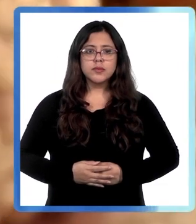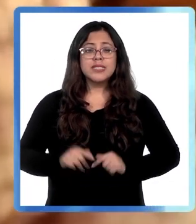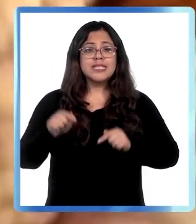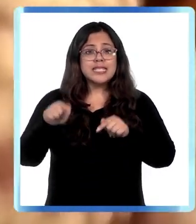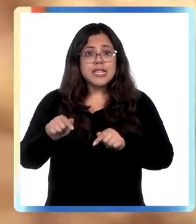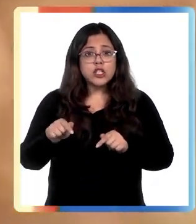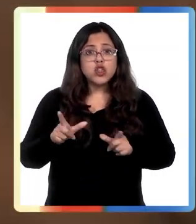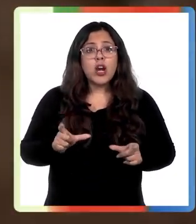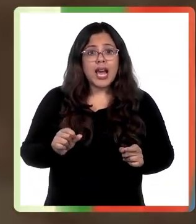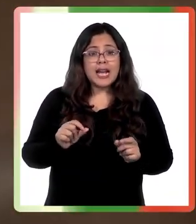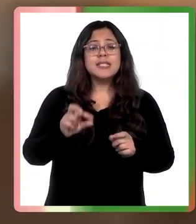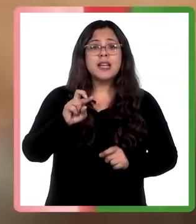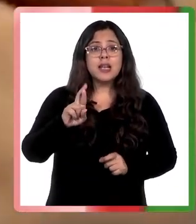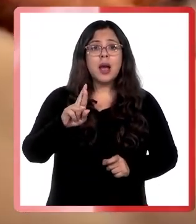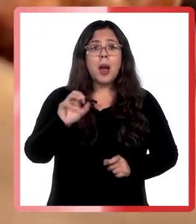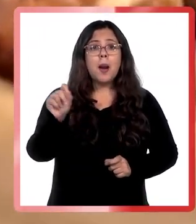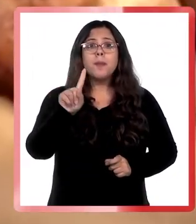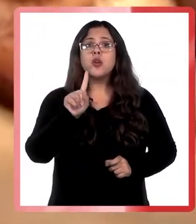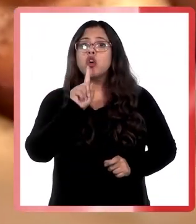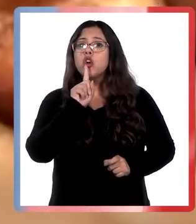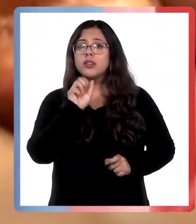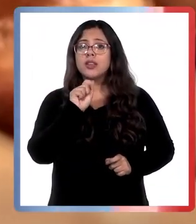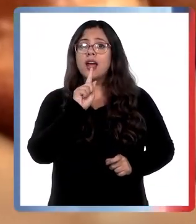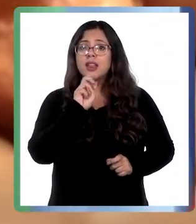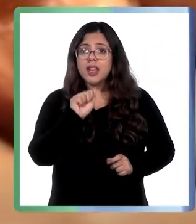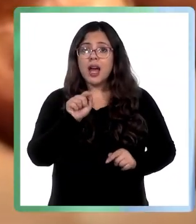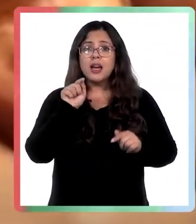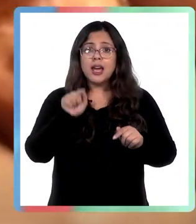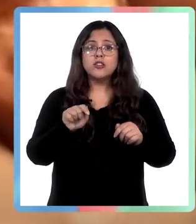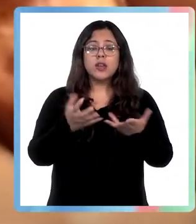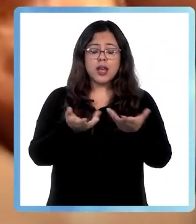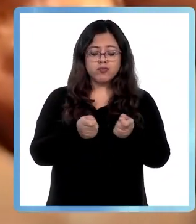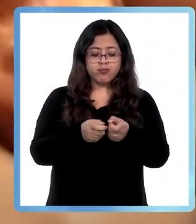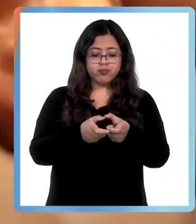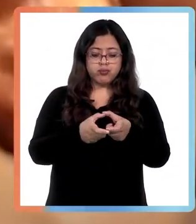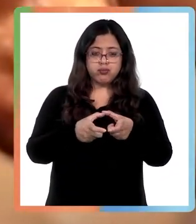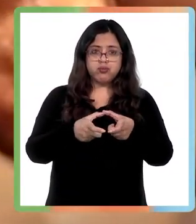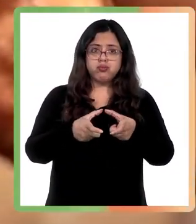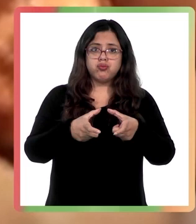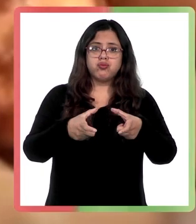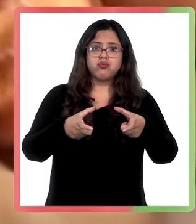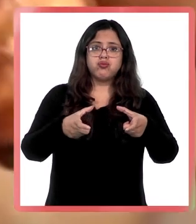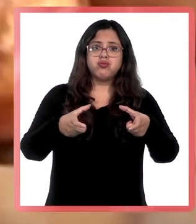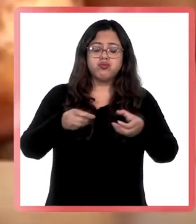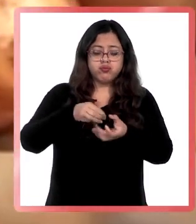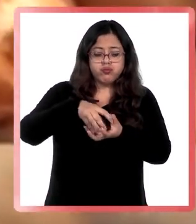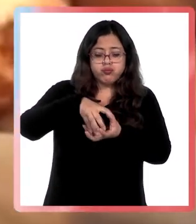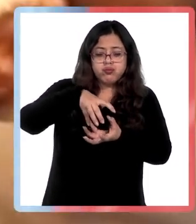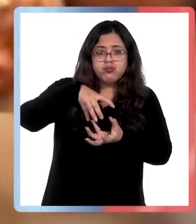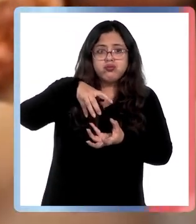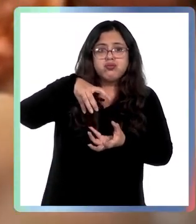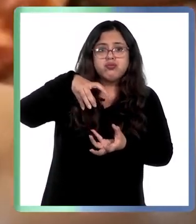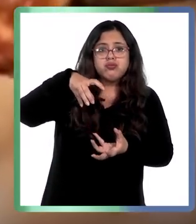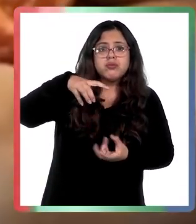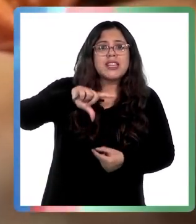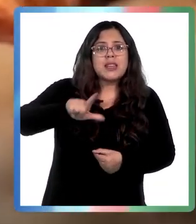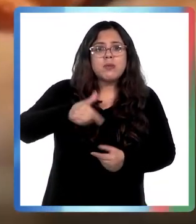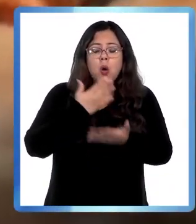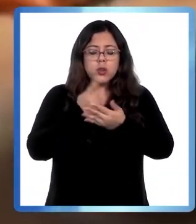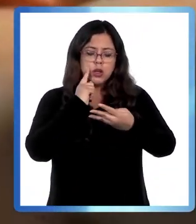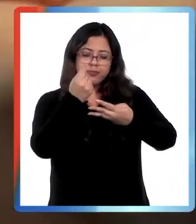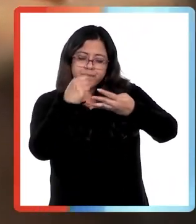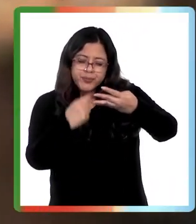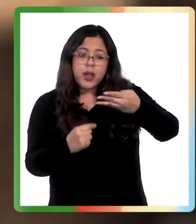El cáncer de próstata, afortunadamente, es un cáncer de crecimiento lento, así que una vez que uno hace el